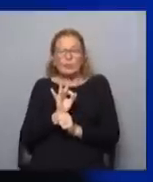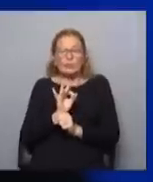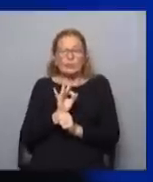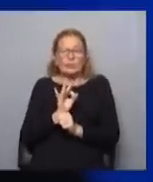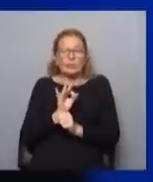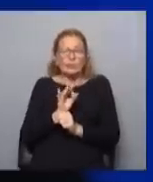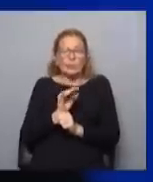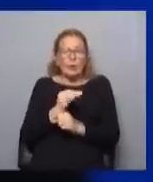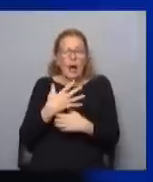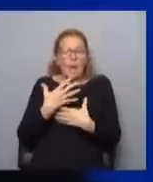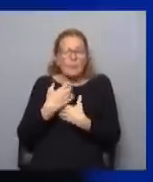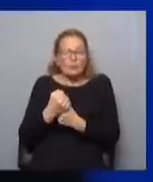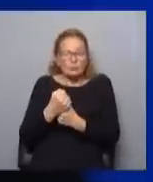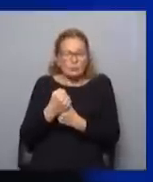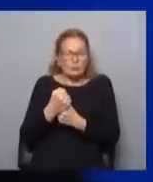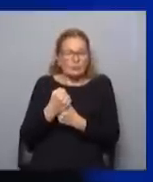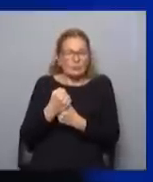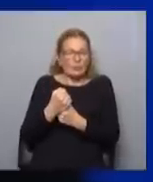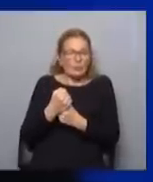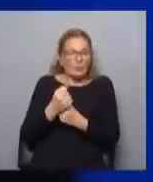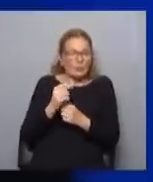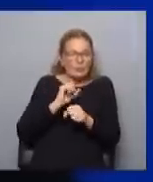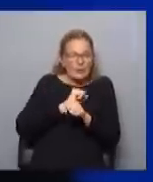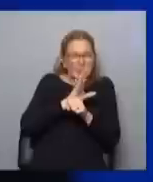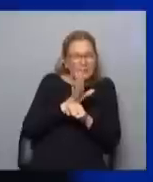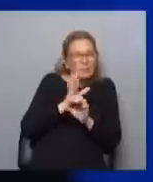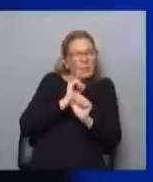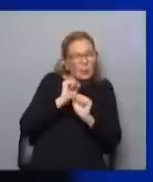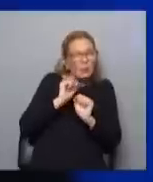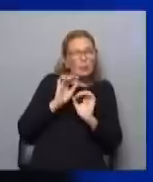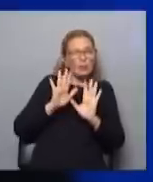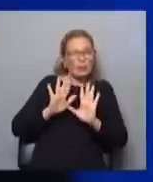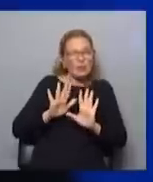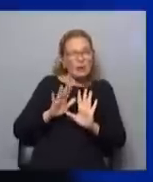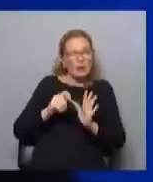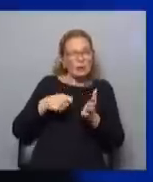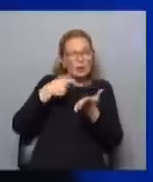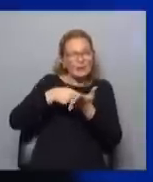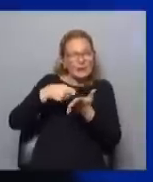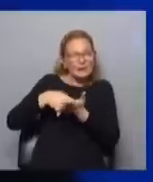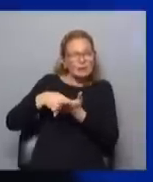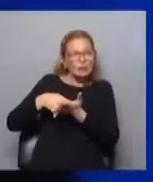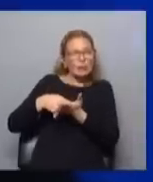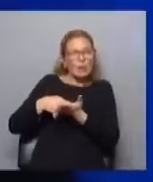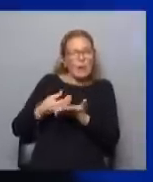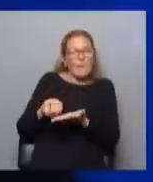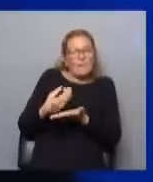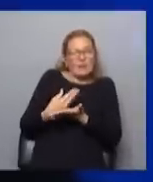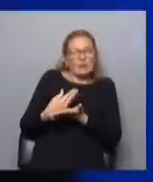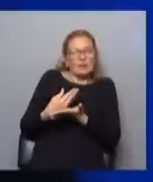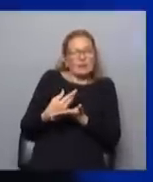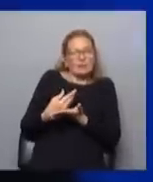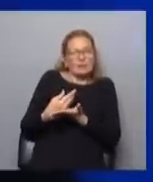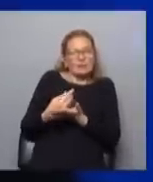cuentapropista tuvo espalda un tiempo cuando la pandemia después algunos créditos yo creo que hoy estamos en momento donde hay que